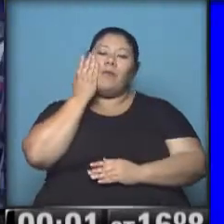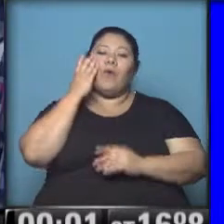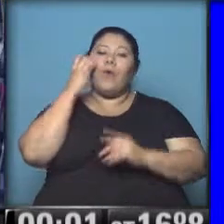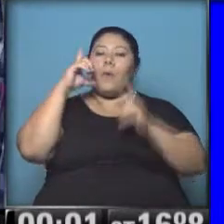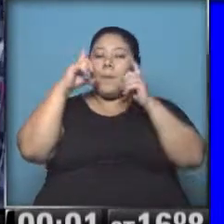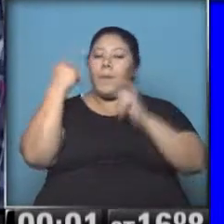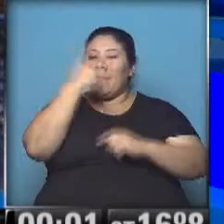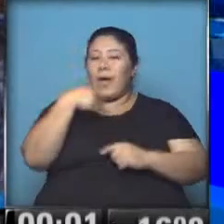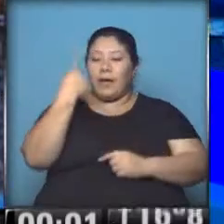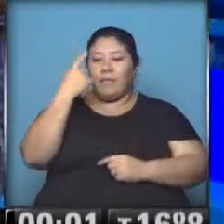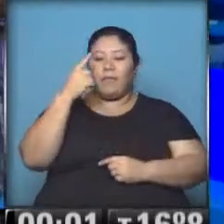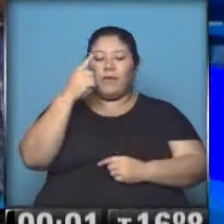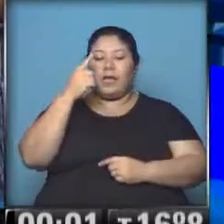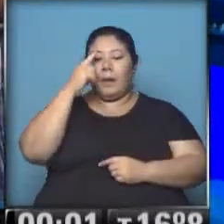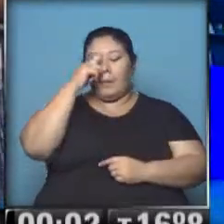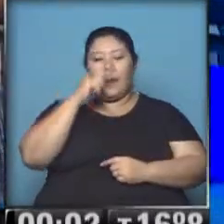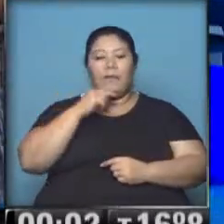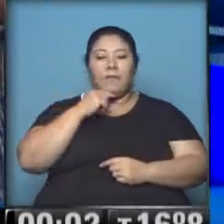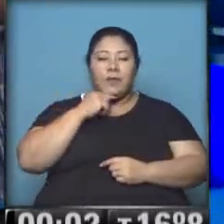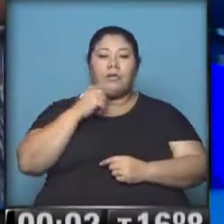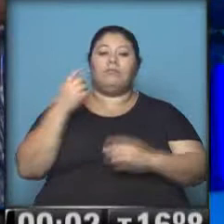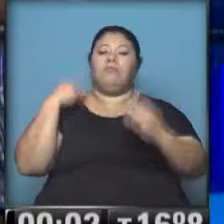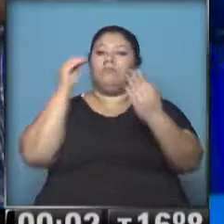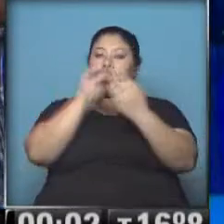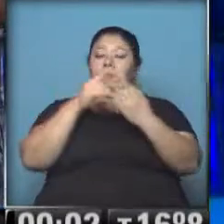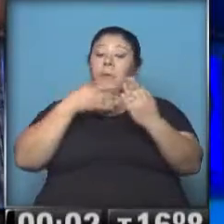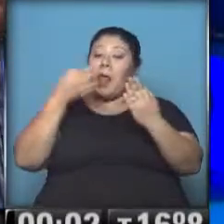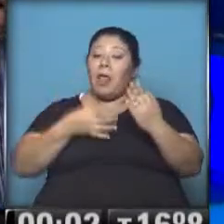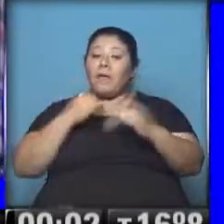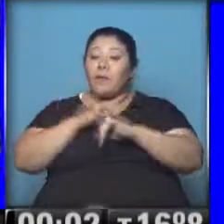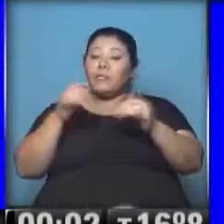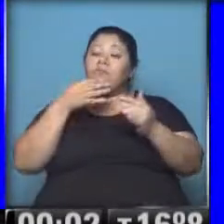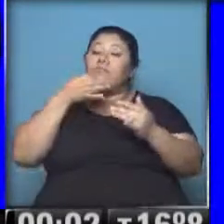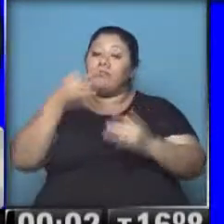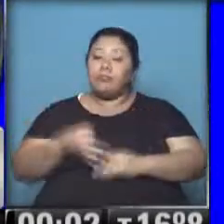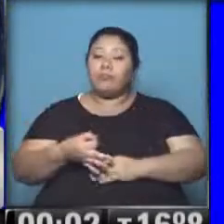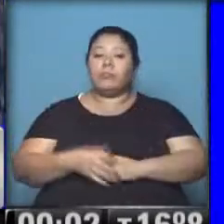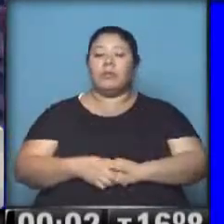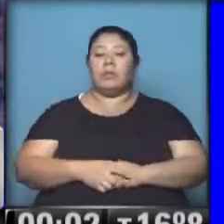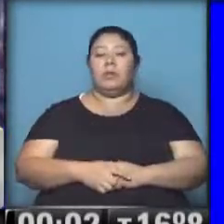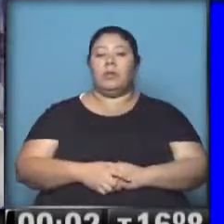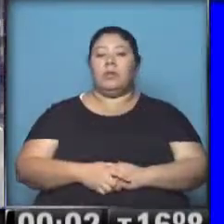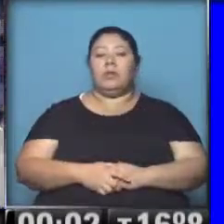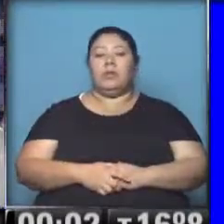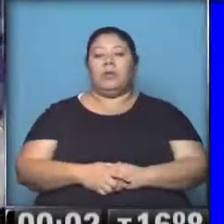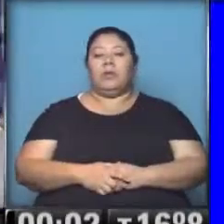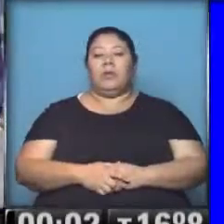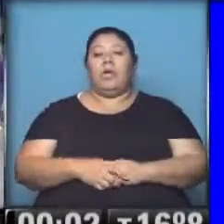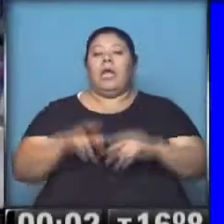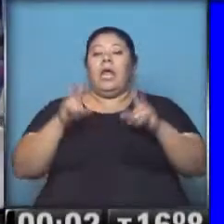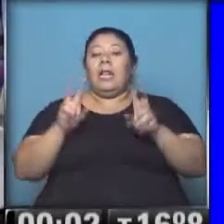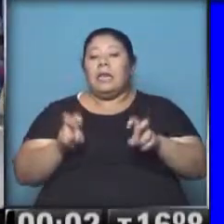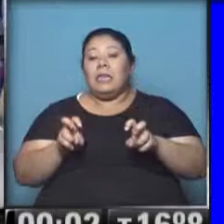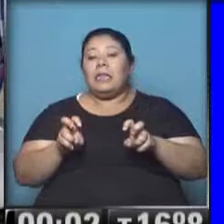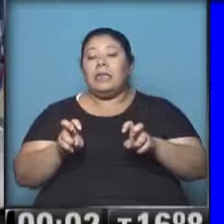nombre y apellido, ¿no? Le regalamos esa información a Facebook a partir de allí. Sí, sí, se regalamos no solo a Facebook, sino a otra gente. A todos, claro. El tema es que hace falta